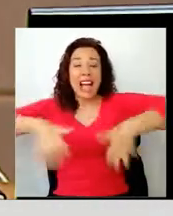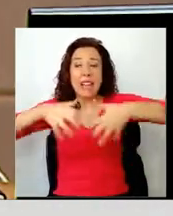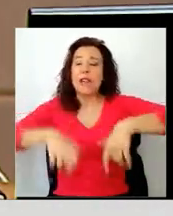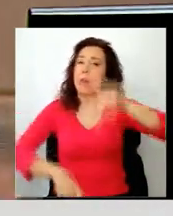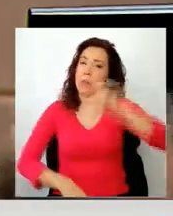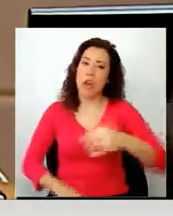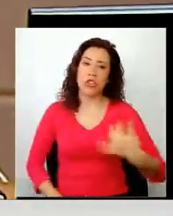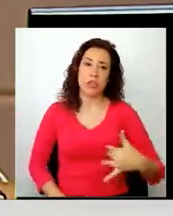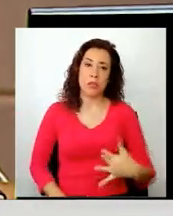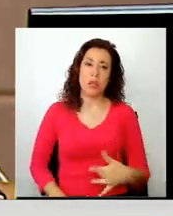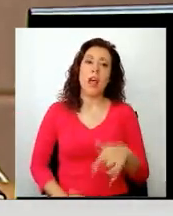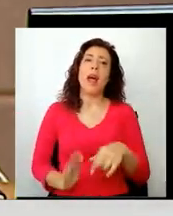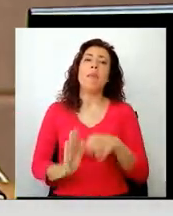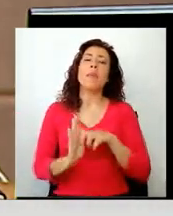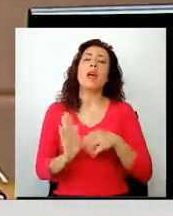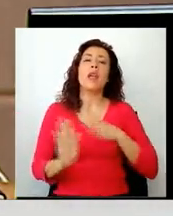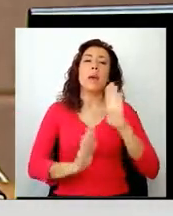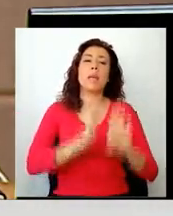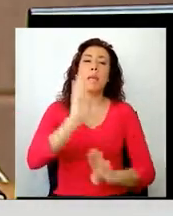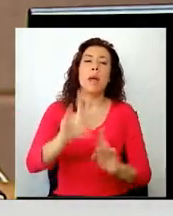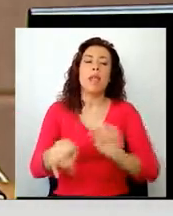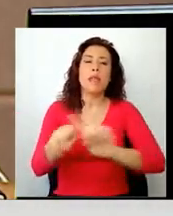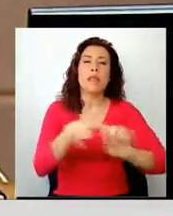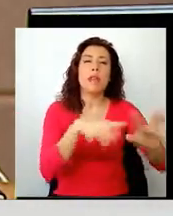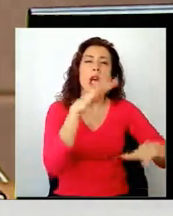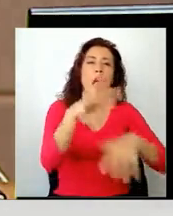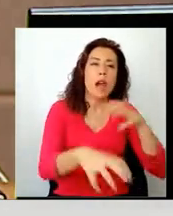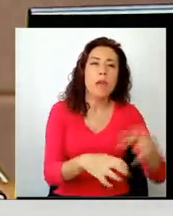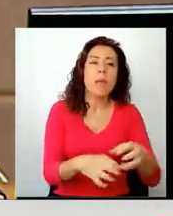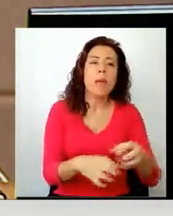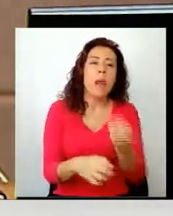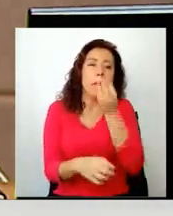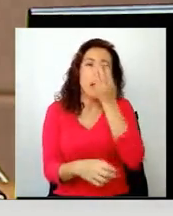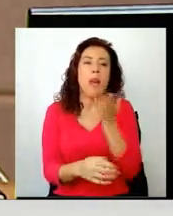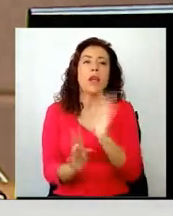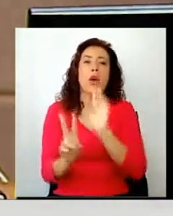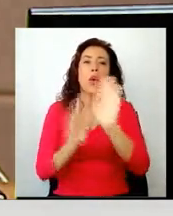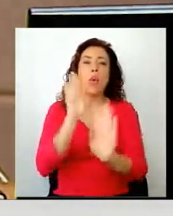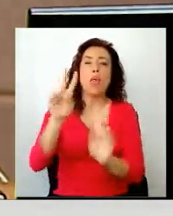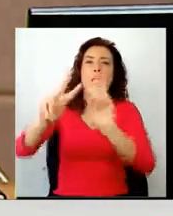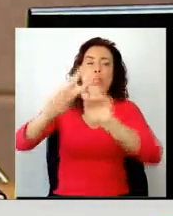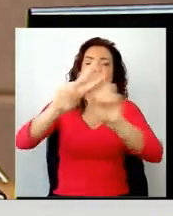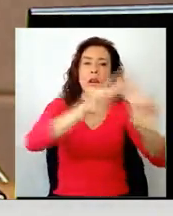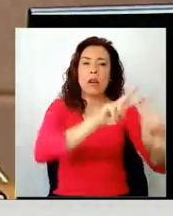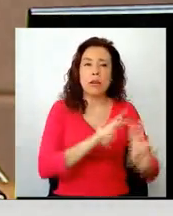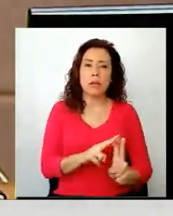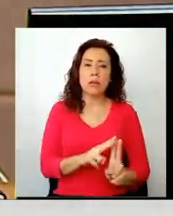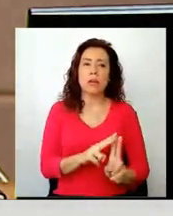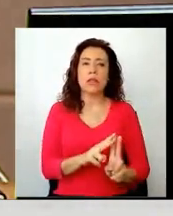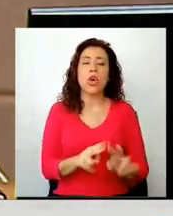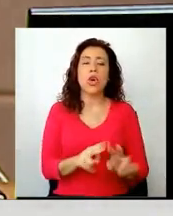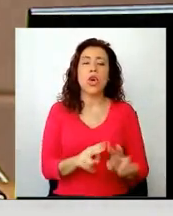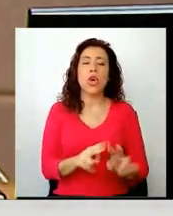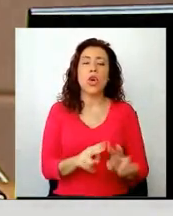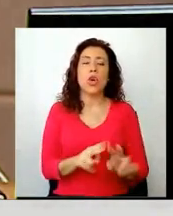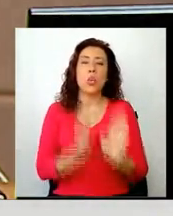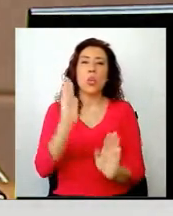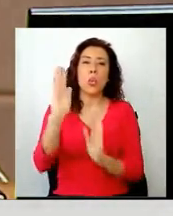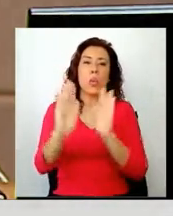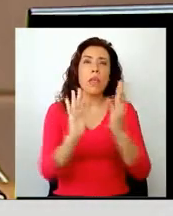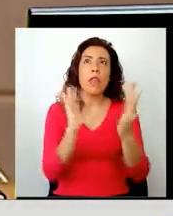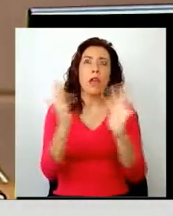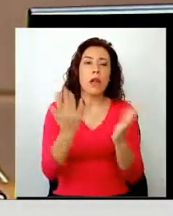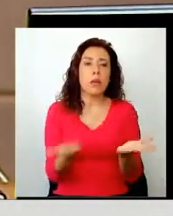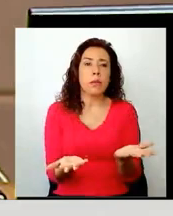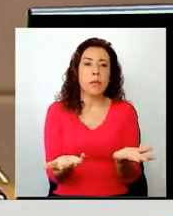encarga de la conservación de la diversidad biológica del país a través de la preservación restauración uso sustentable de las especies y de los